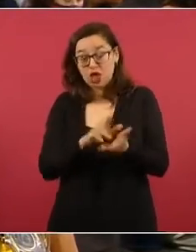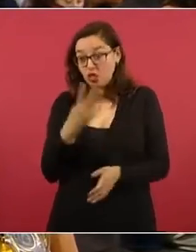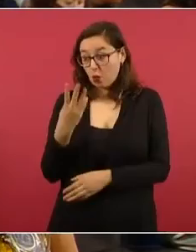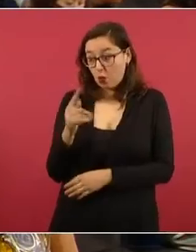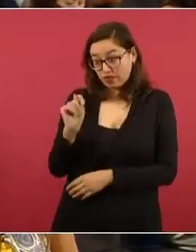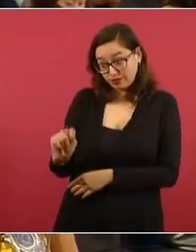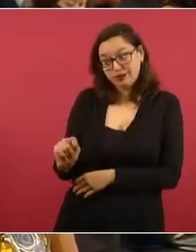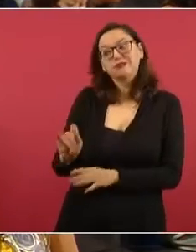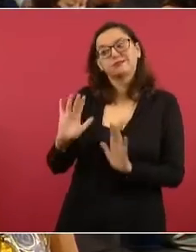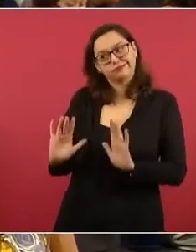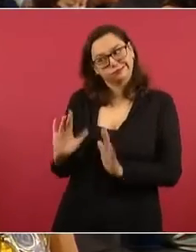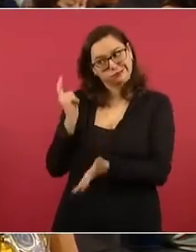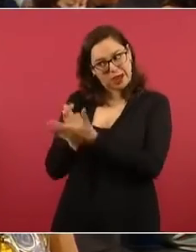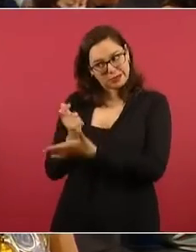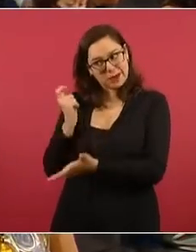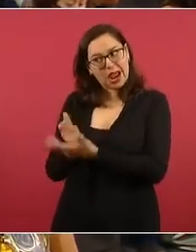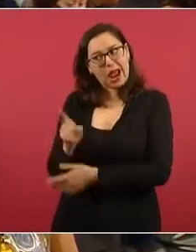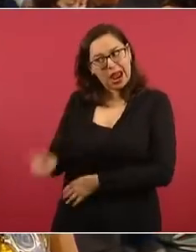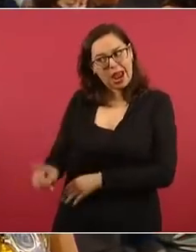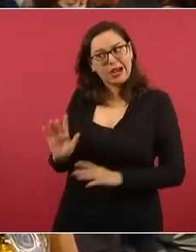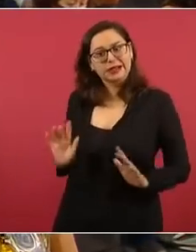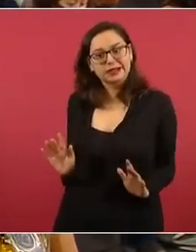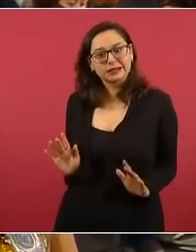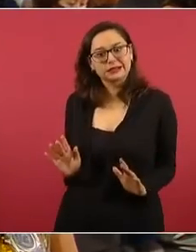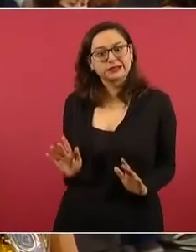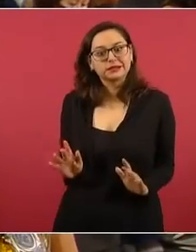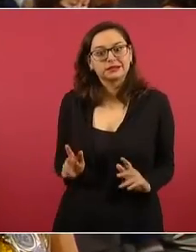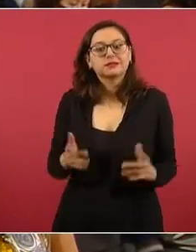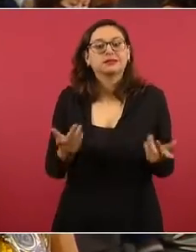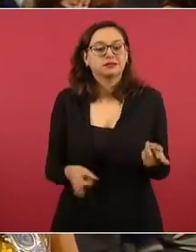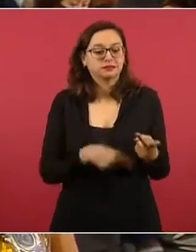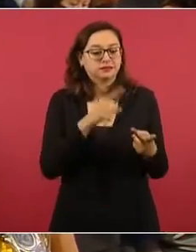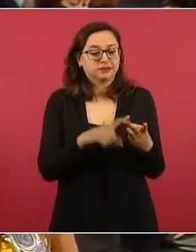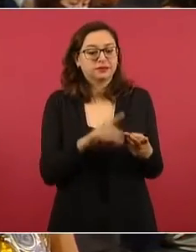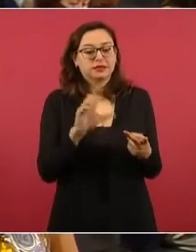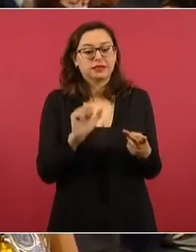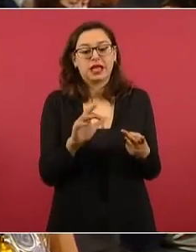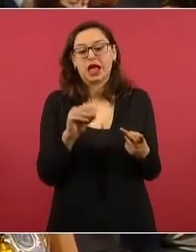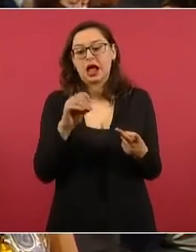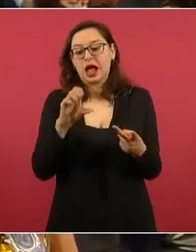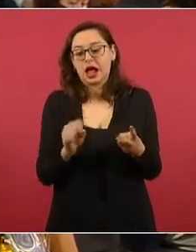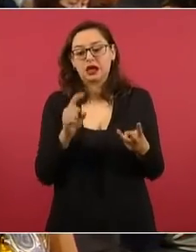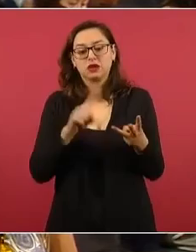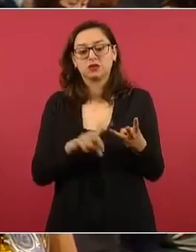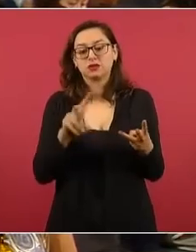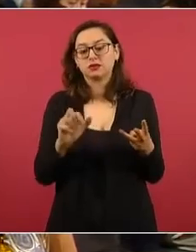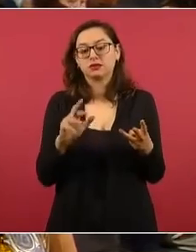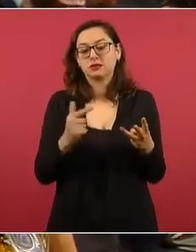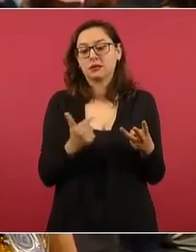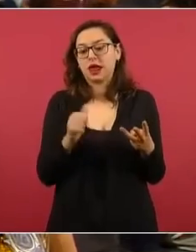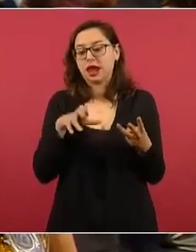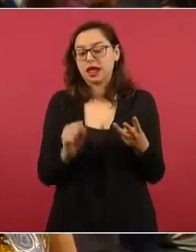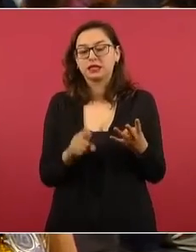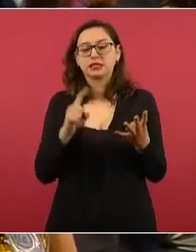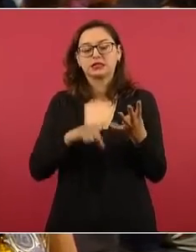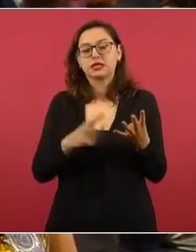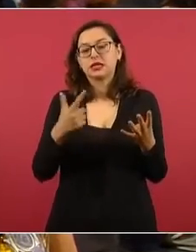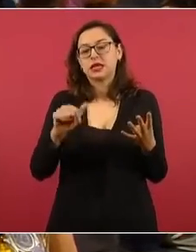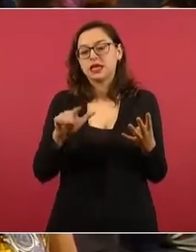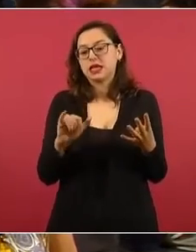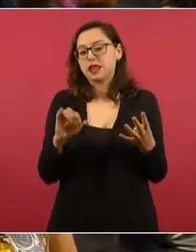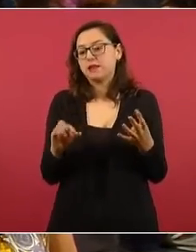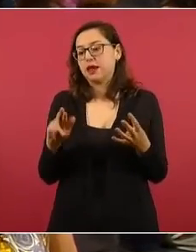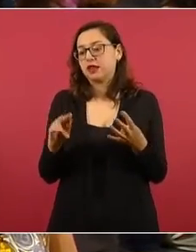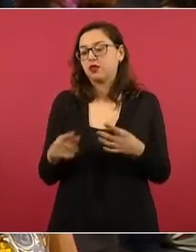Compañeros humildes youtuberos como Carlos Vargas Sánchez de Policleto News y Gilberto